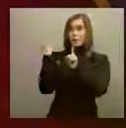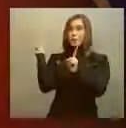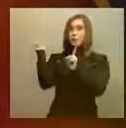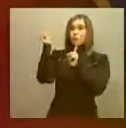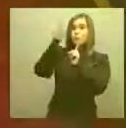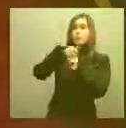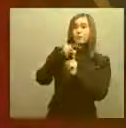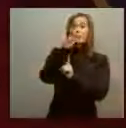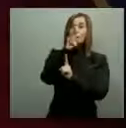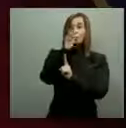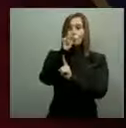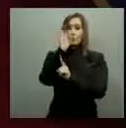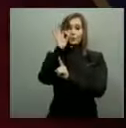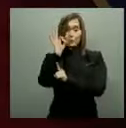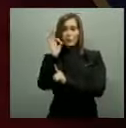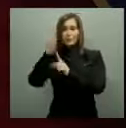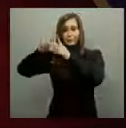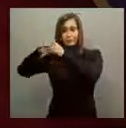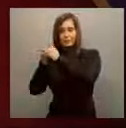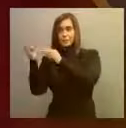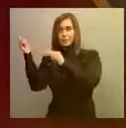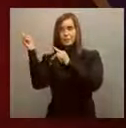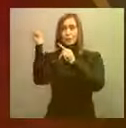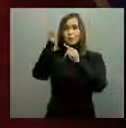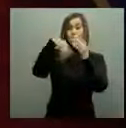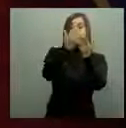kilómetro 9 y que está ya en proceso de licitación.